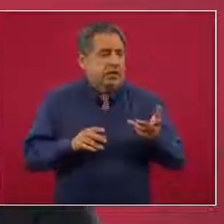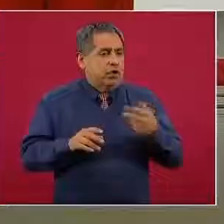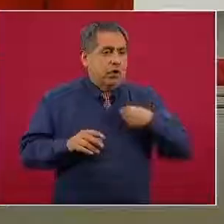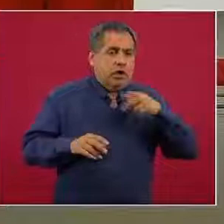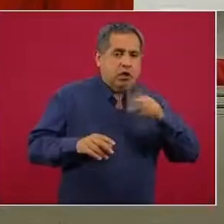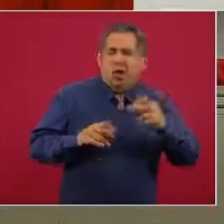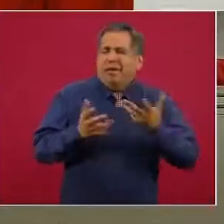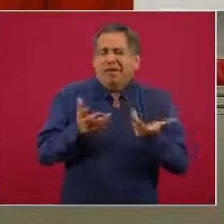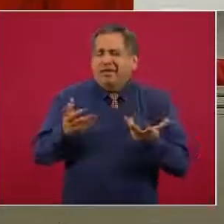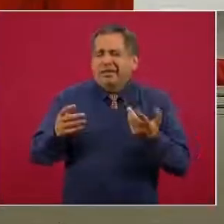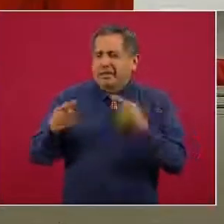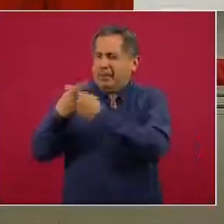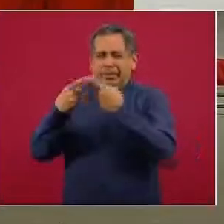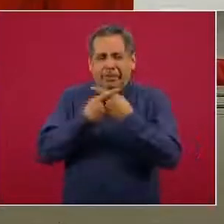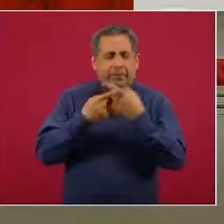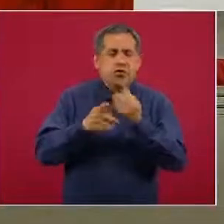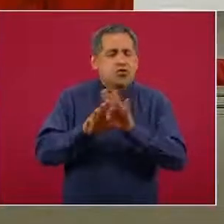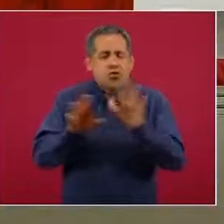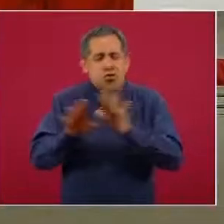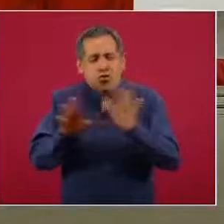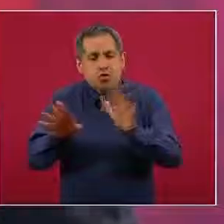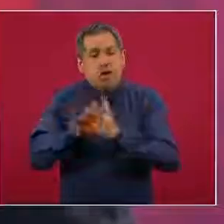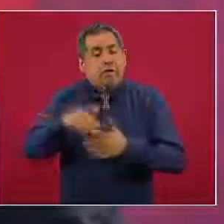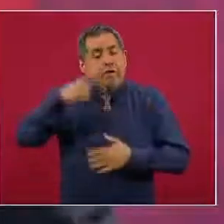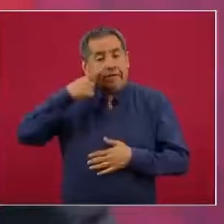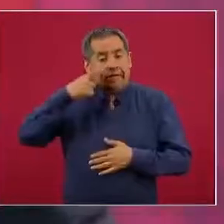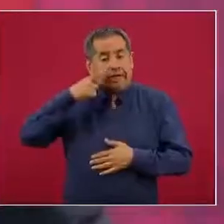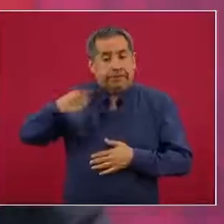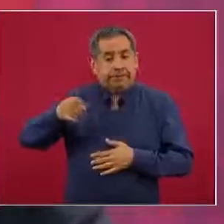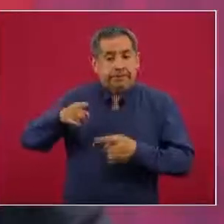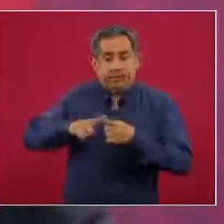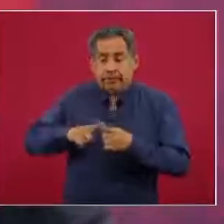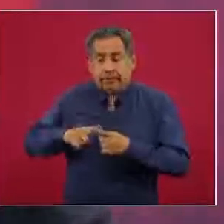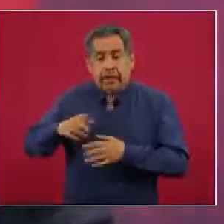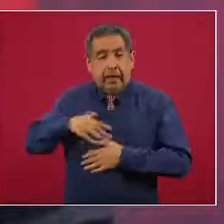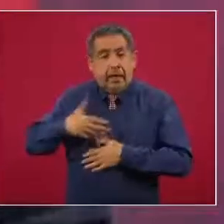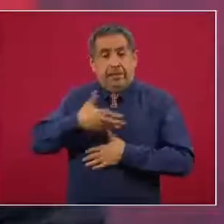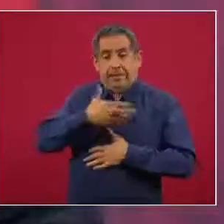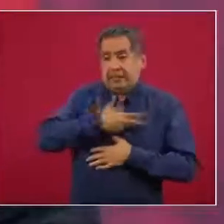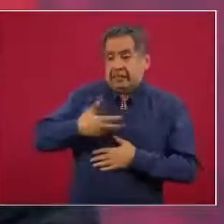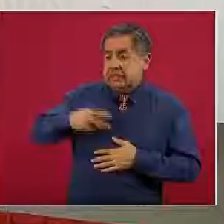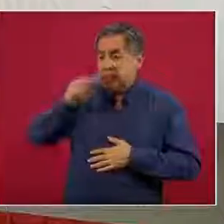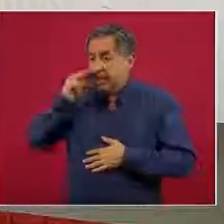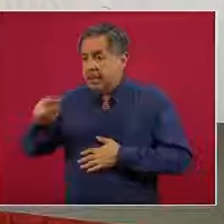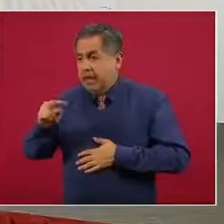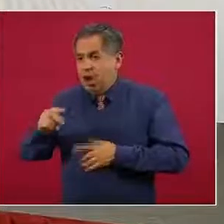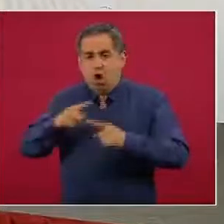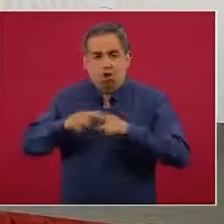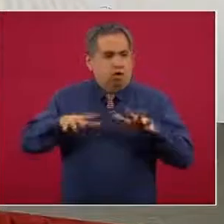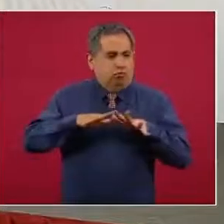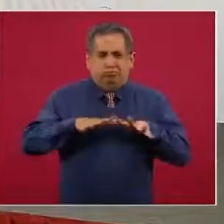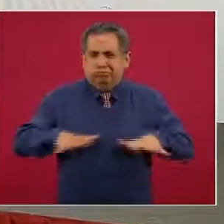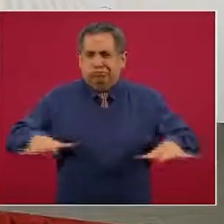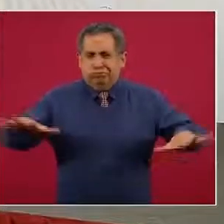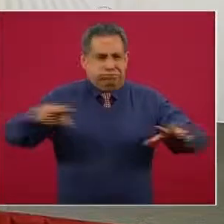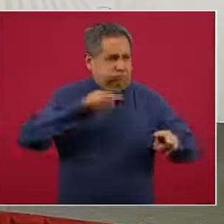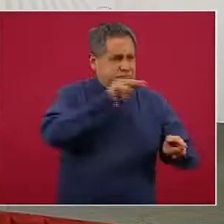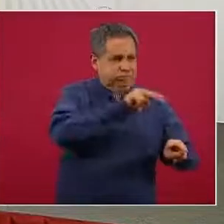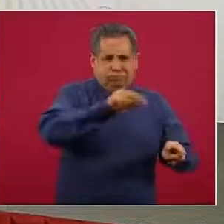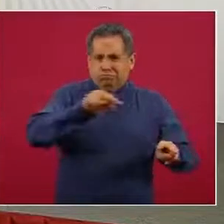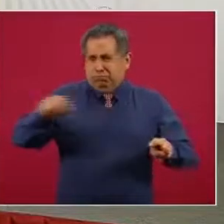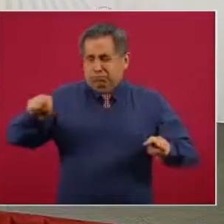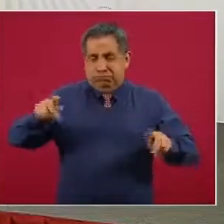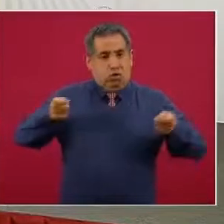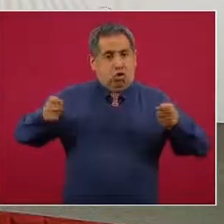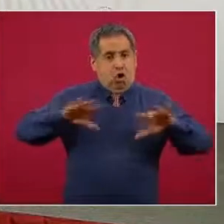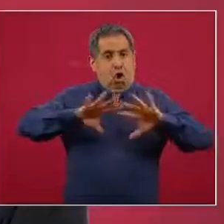integralmente la nación en muchos campos que a nosotros no nos corresponde atender. Podemos opinar sobre ellos internamente,